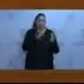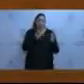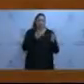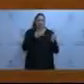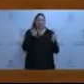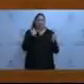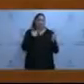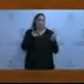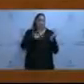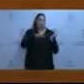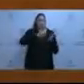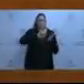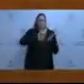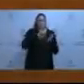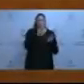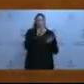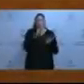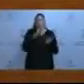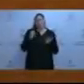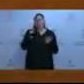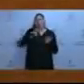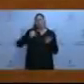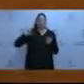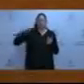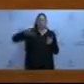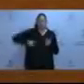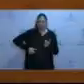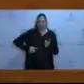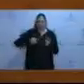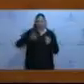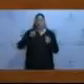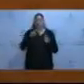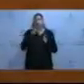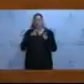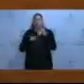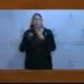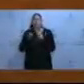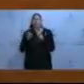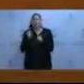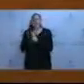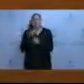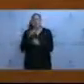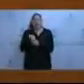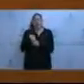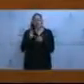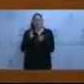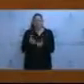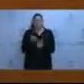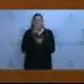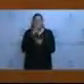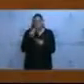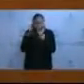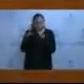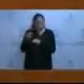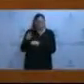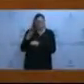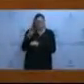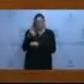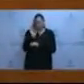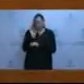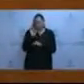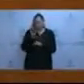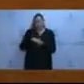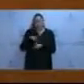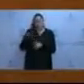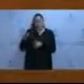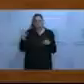nos preocupa la sobrecarga de trabajo, la escasez de plantillas, sobre todo los de pediatras, y las sustituciones cero debido a los recortes. Según un estudio